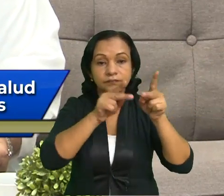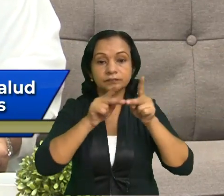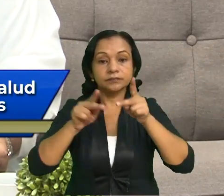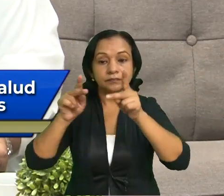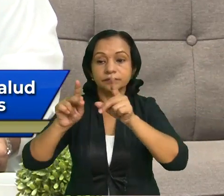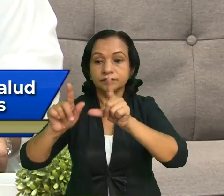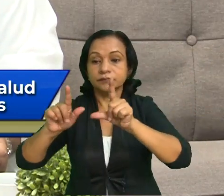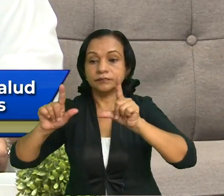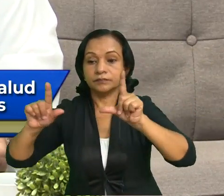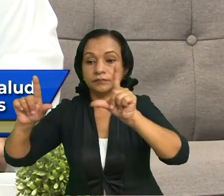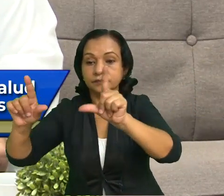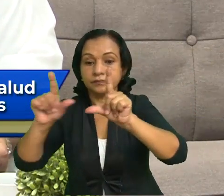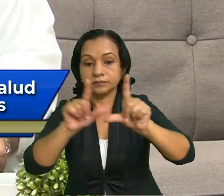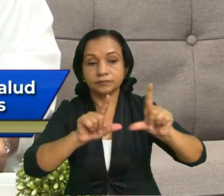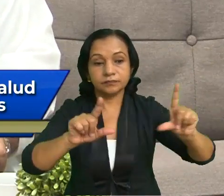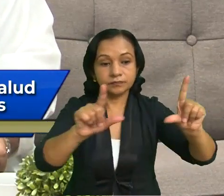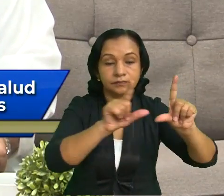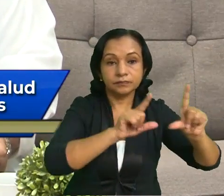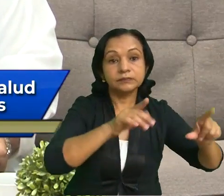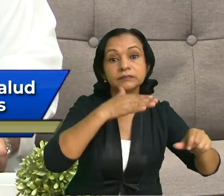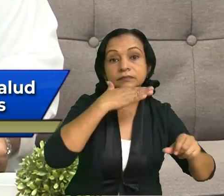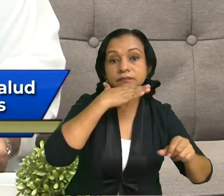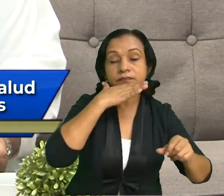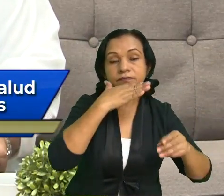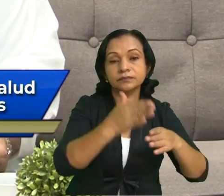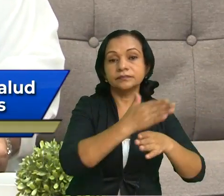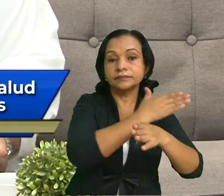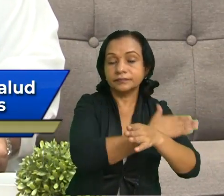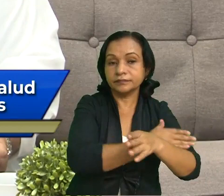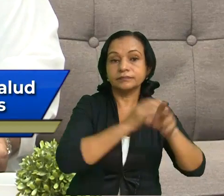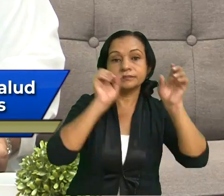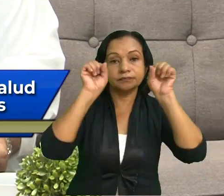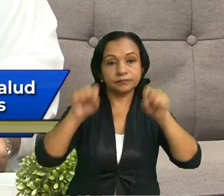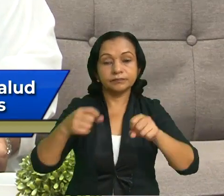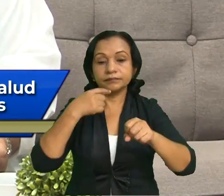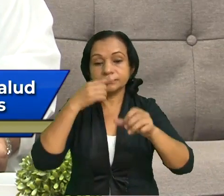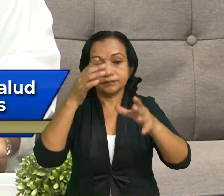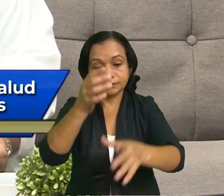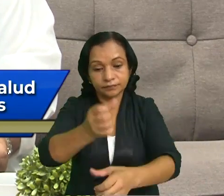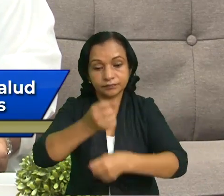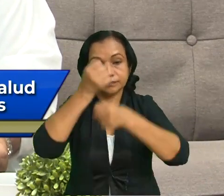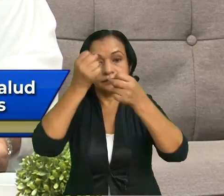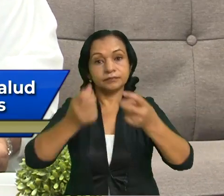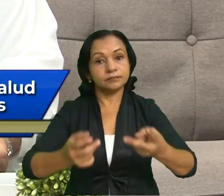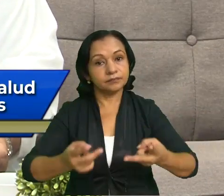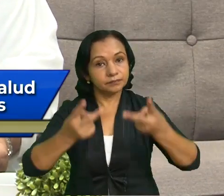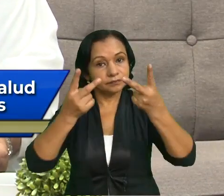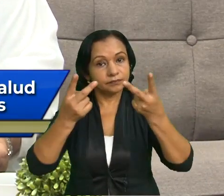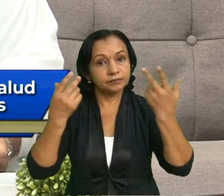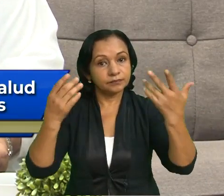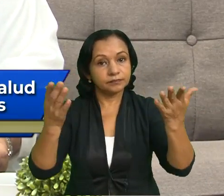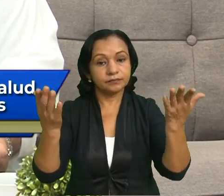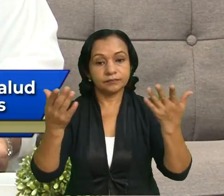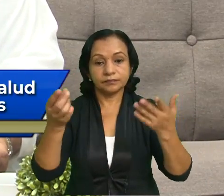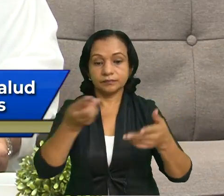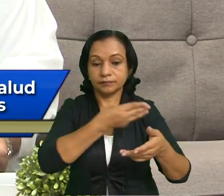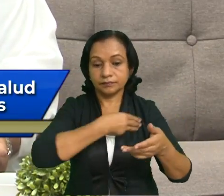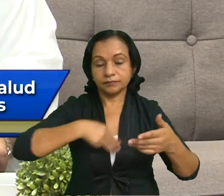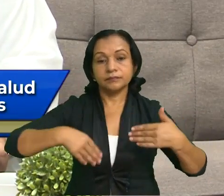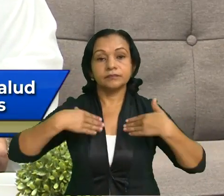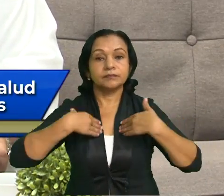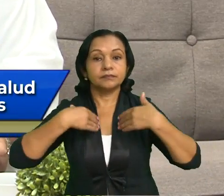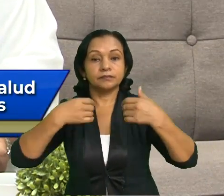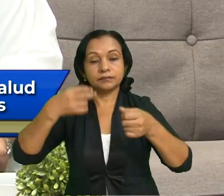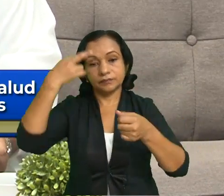lugares de riesgo con tiempo para asegurar la salvar las vidas y las condiciones y en ese sentido el ministerio de salud tiene la responsabilidad